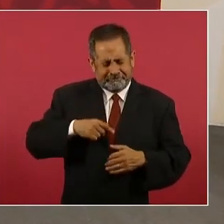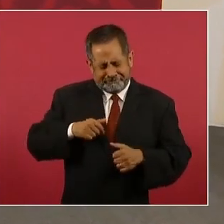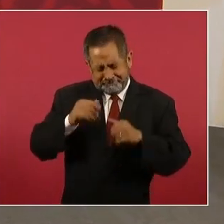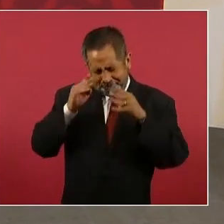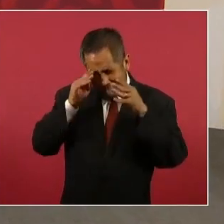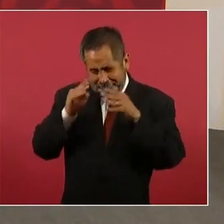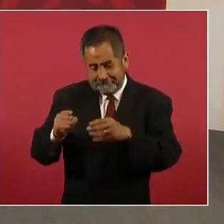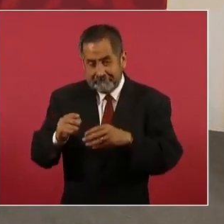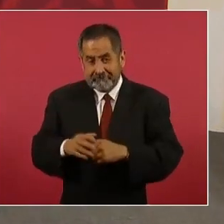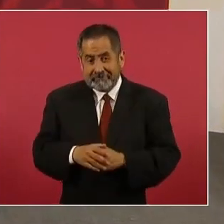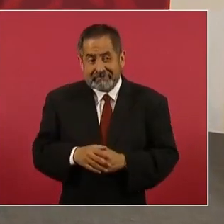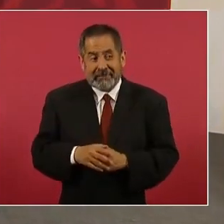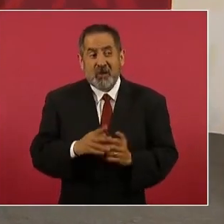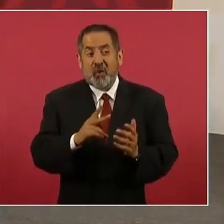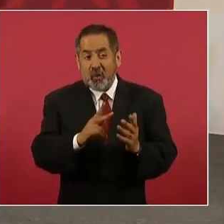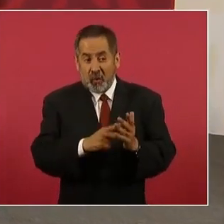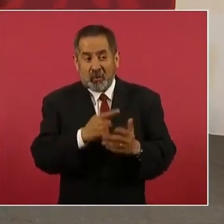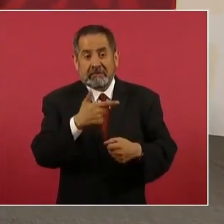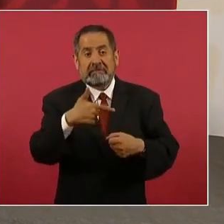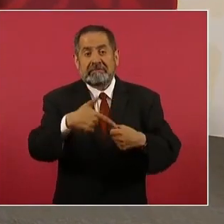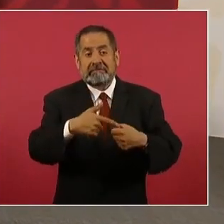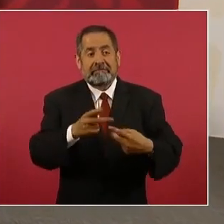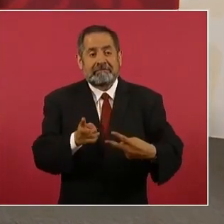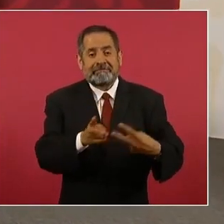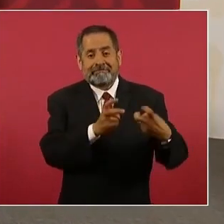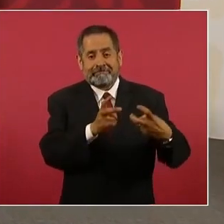porque hay un repunte